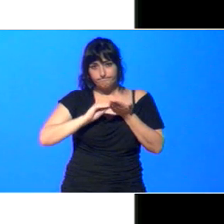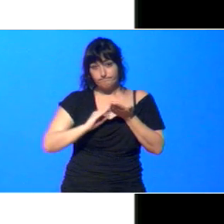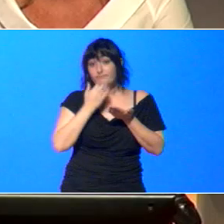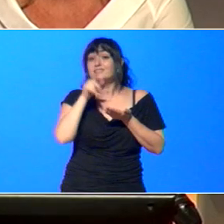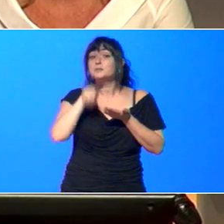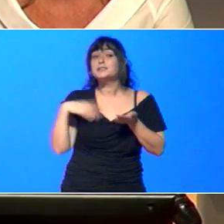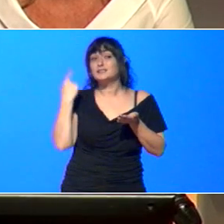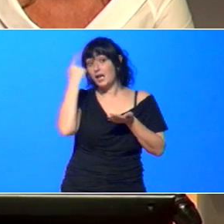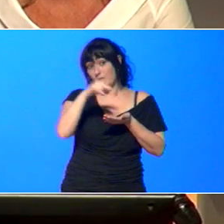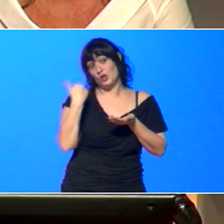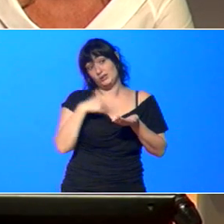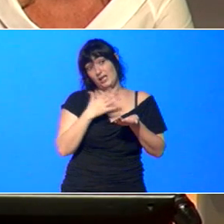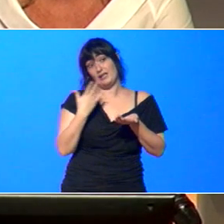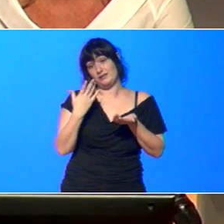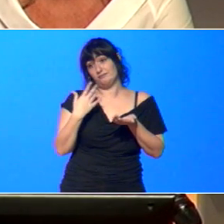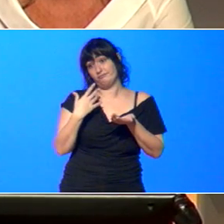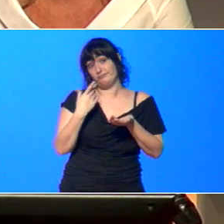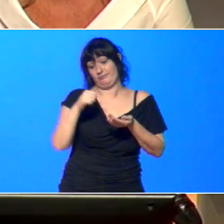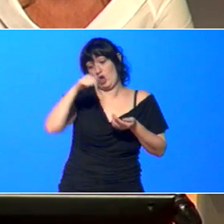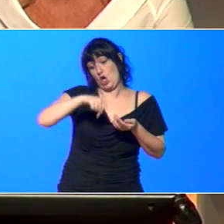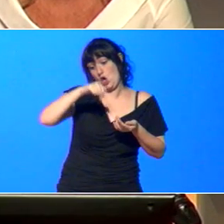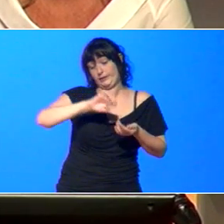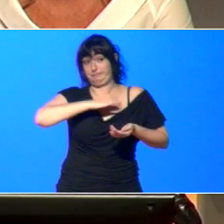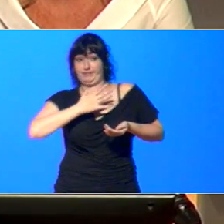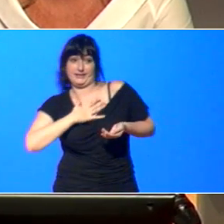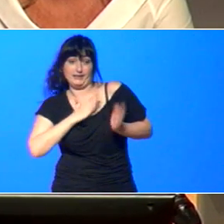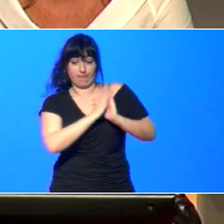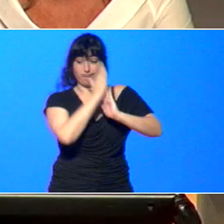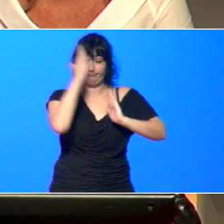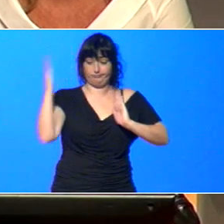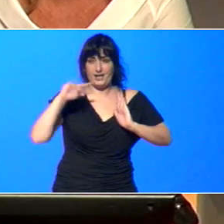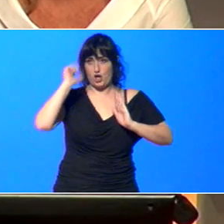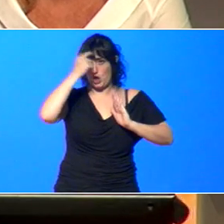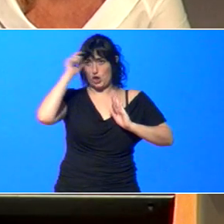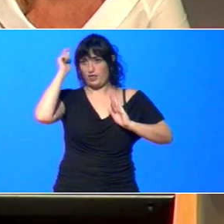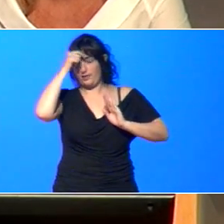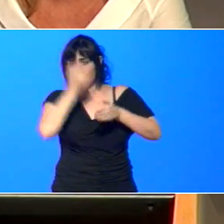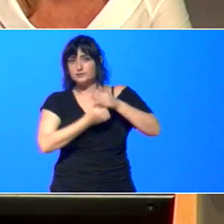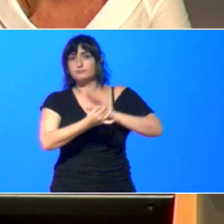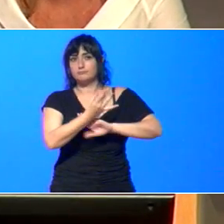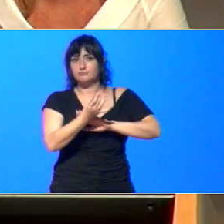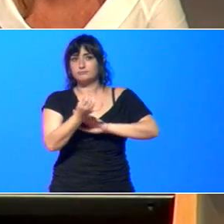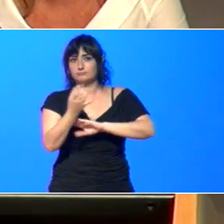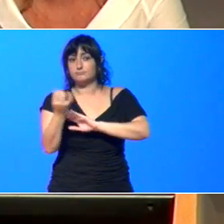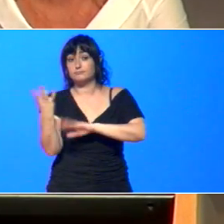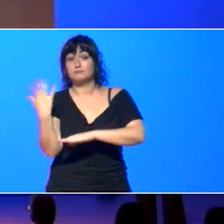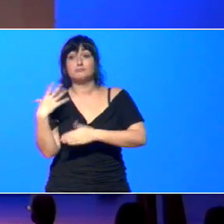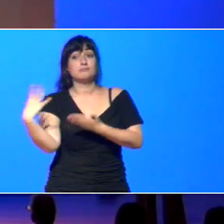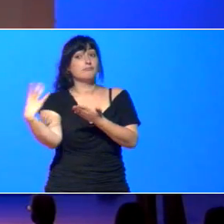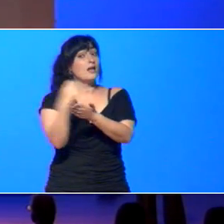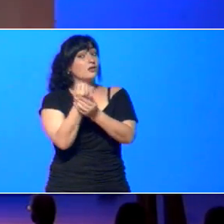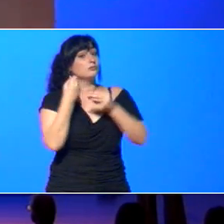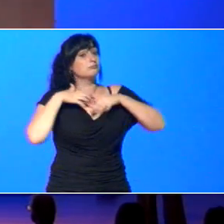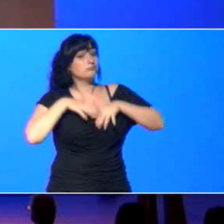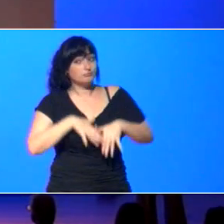a lo largo de, y seguirán saliendo a lo largo del día de hoy y de mañana, que es esos conceptos de escuela para todos, de una escuela que nos acoge,